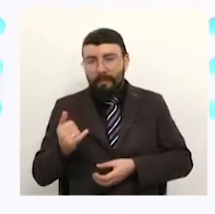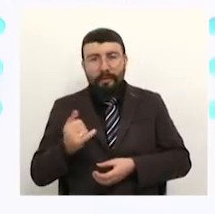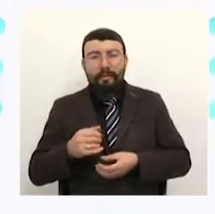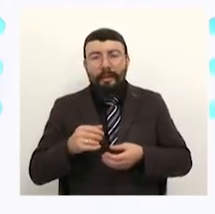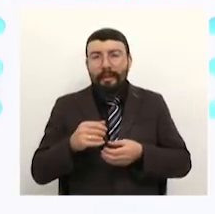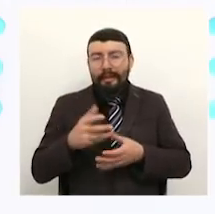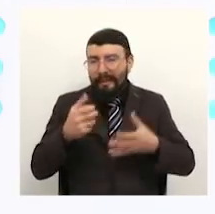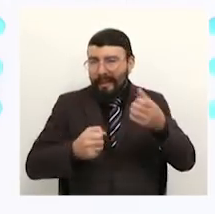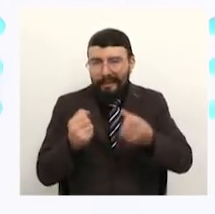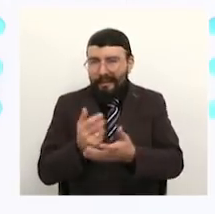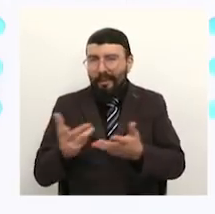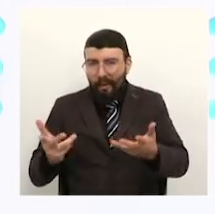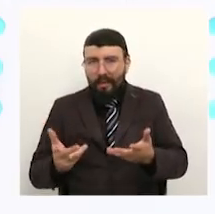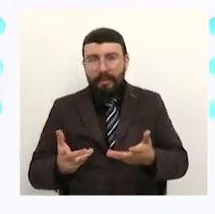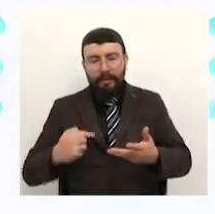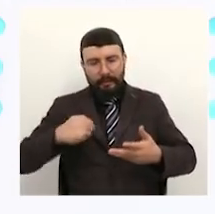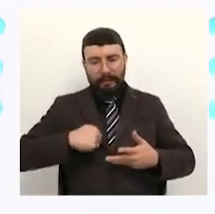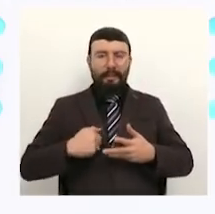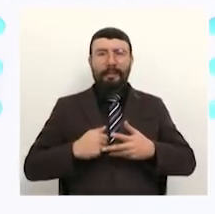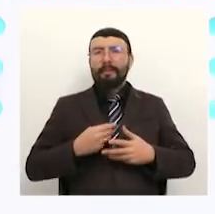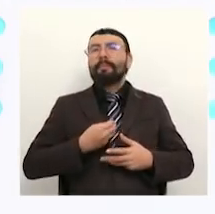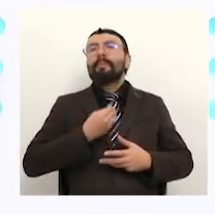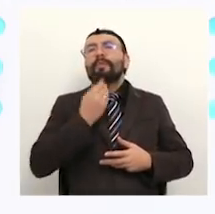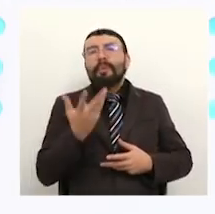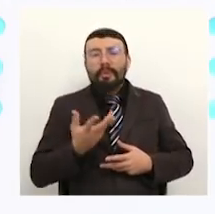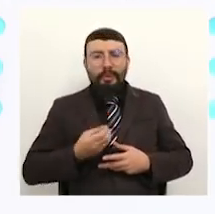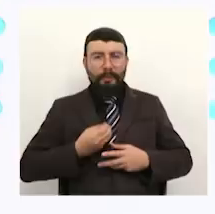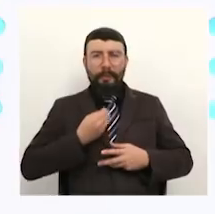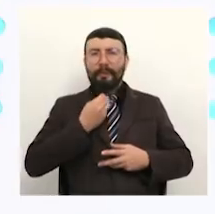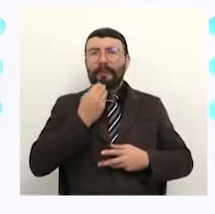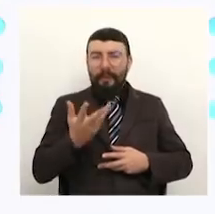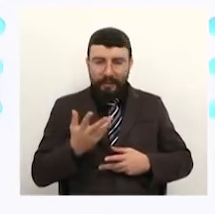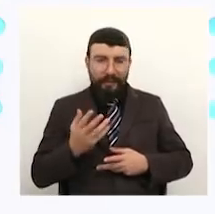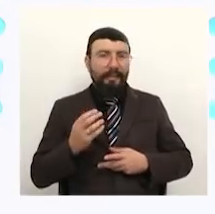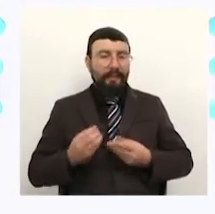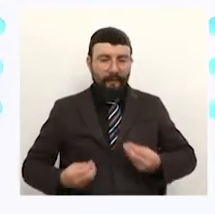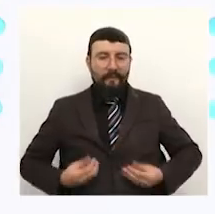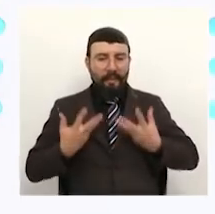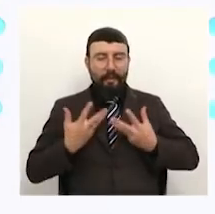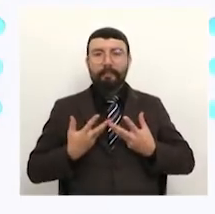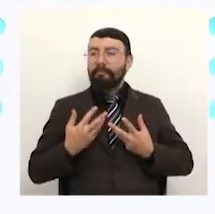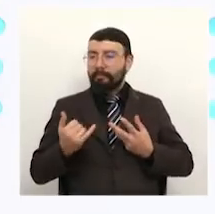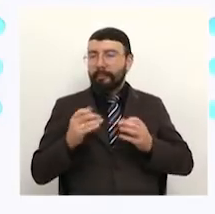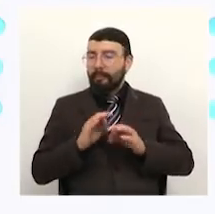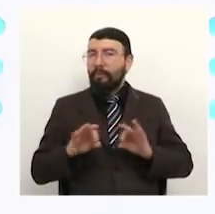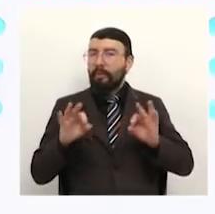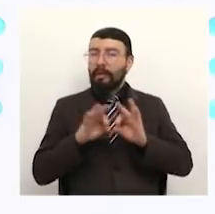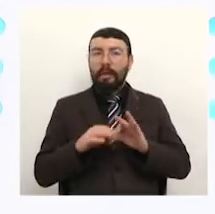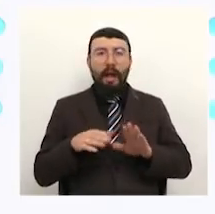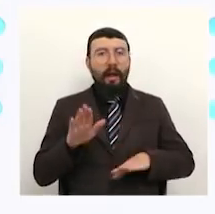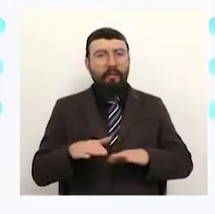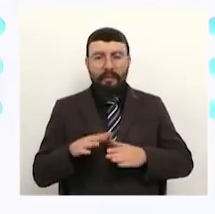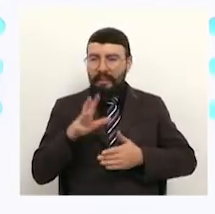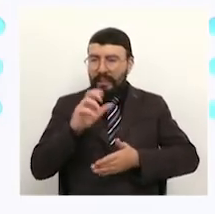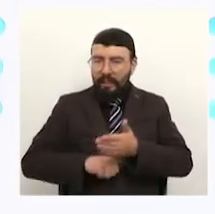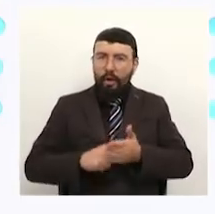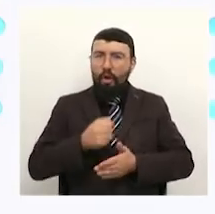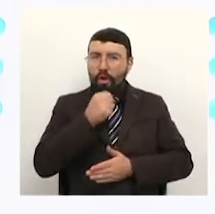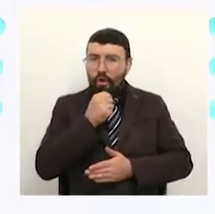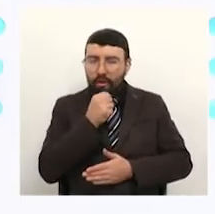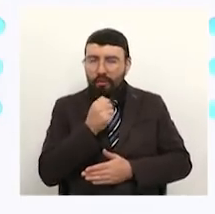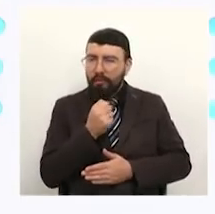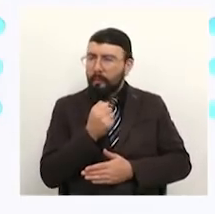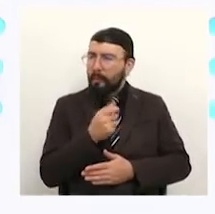de nuestro cuerpo tratando de defenderse y de sacar una cosa por eso a veces también es importante ni siquiera quitar la tos o sea en algunos